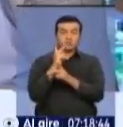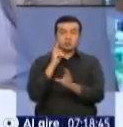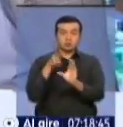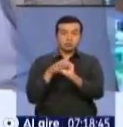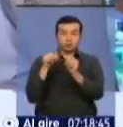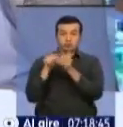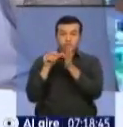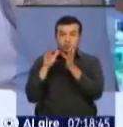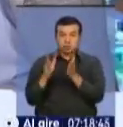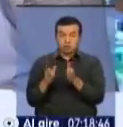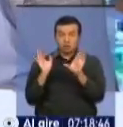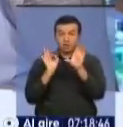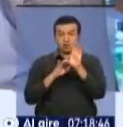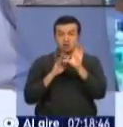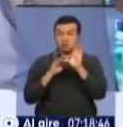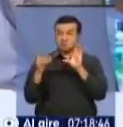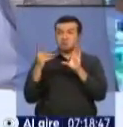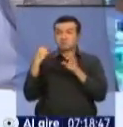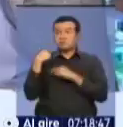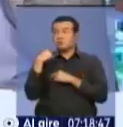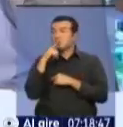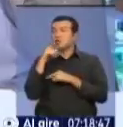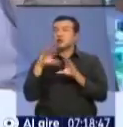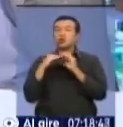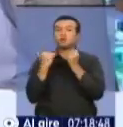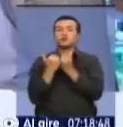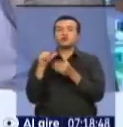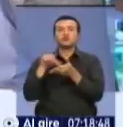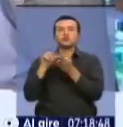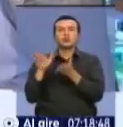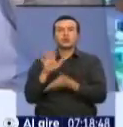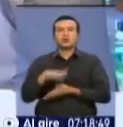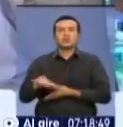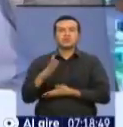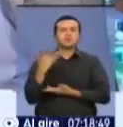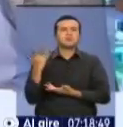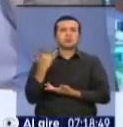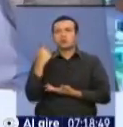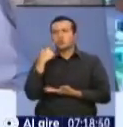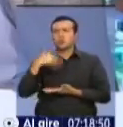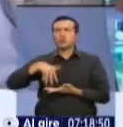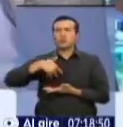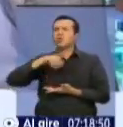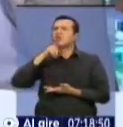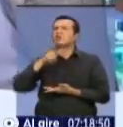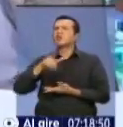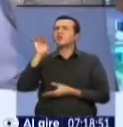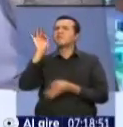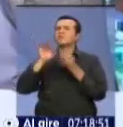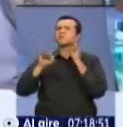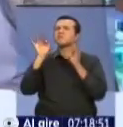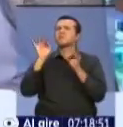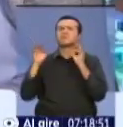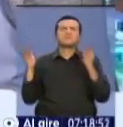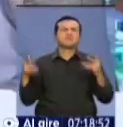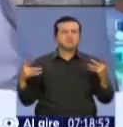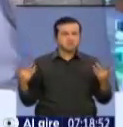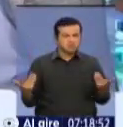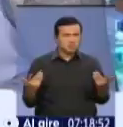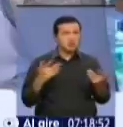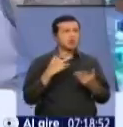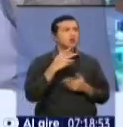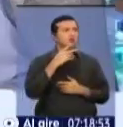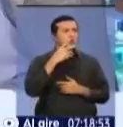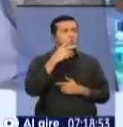Ciudadana, se diluye esa responsabilidad en comisiones ciudadanas que existe la duda de cómo se han conformado. Cuando